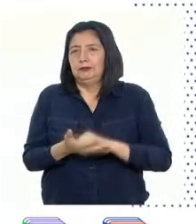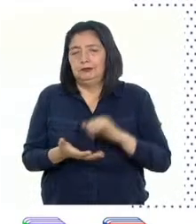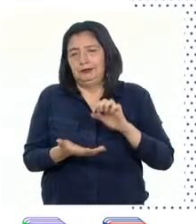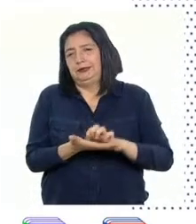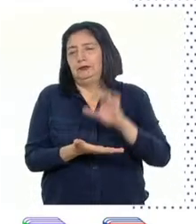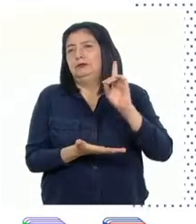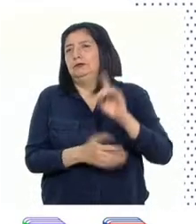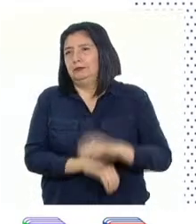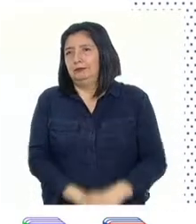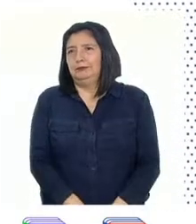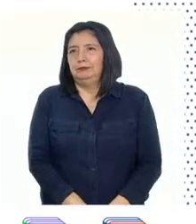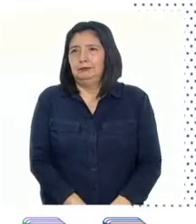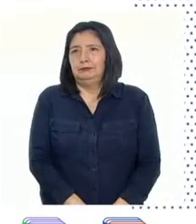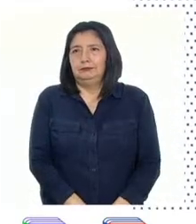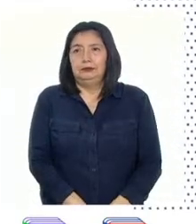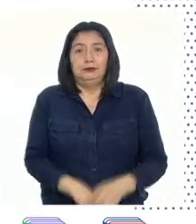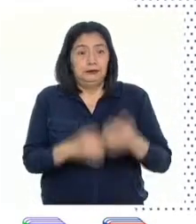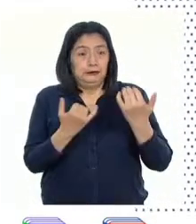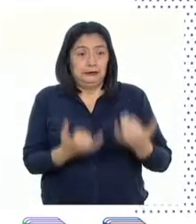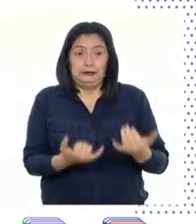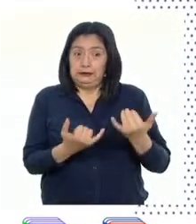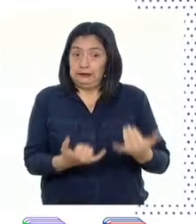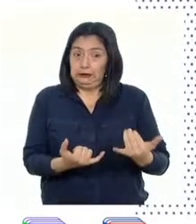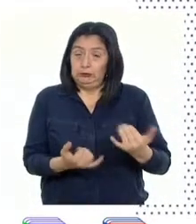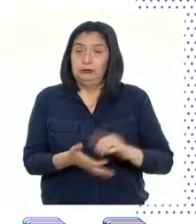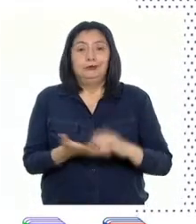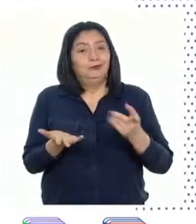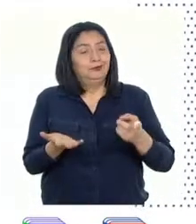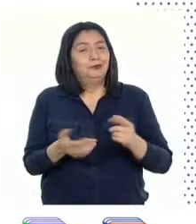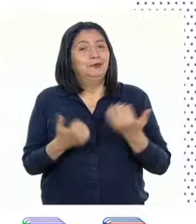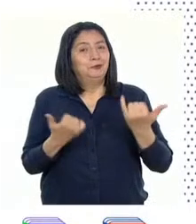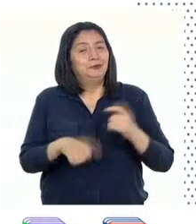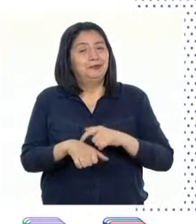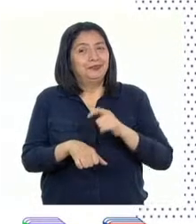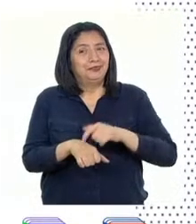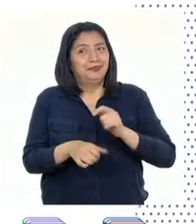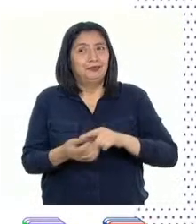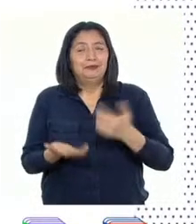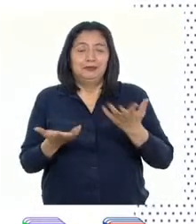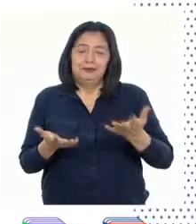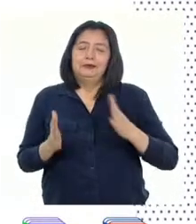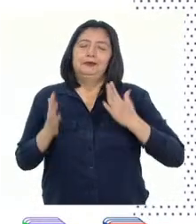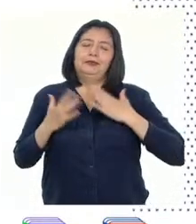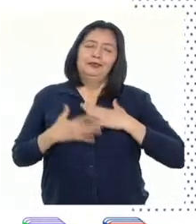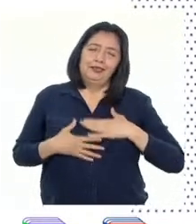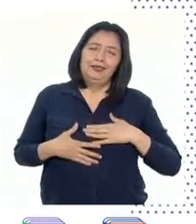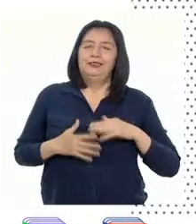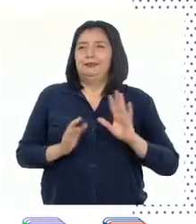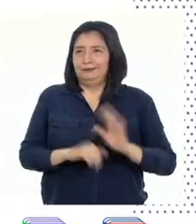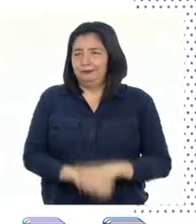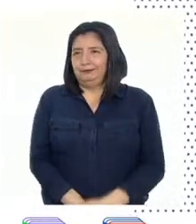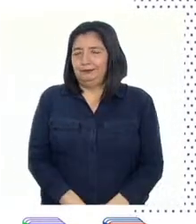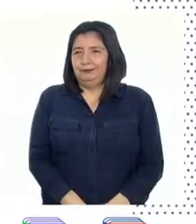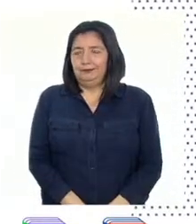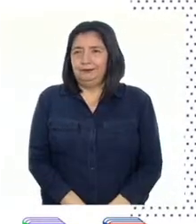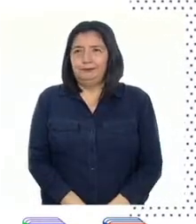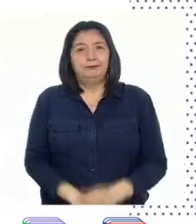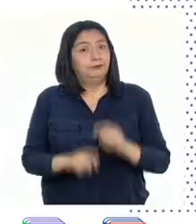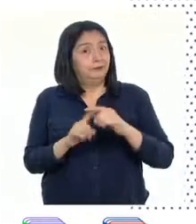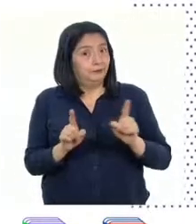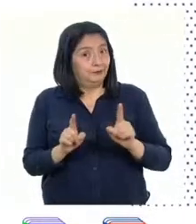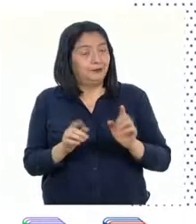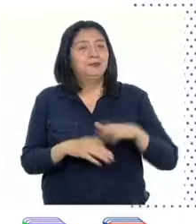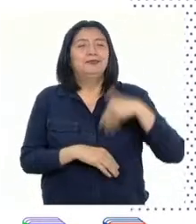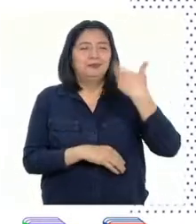la educación. Ahora entran en una etapa de merecido descanso. Pero